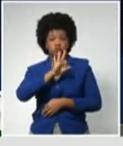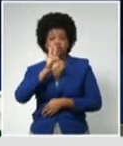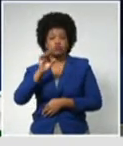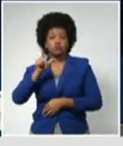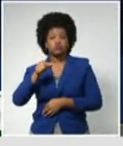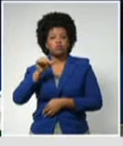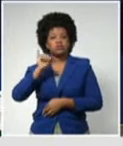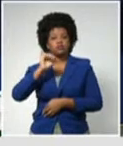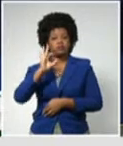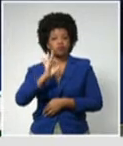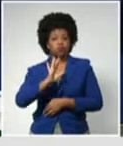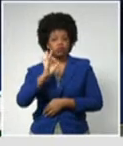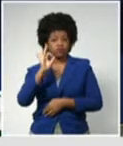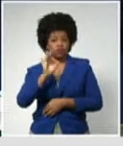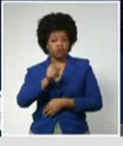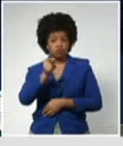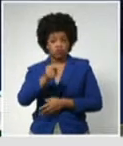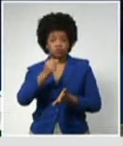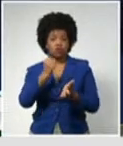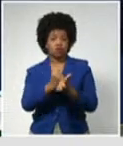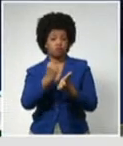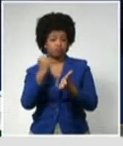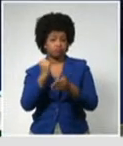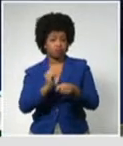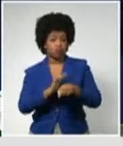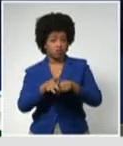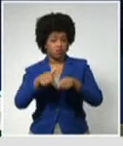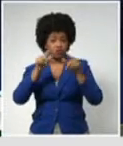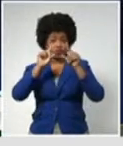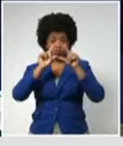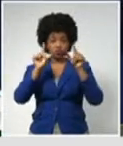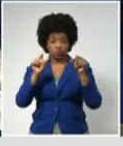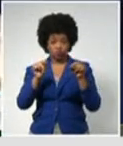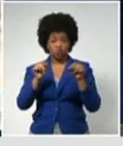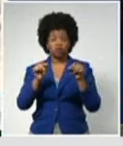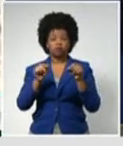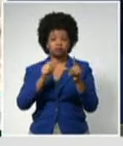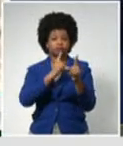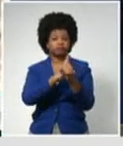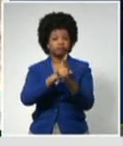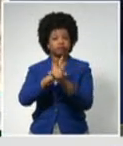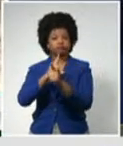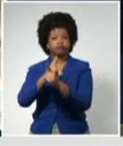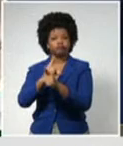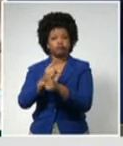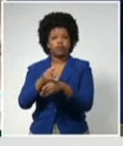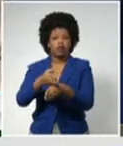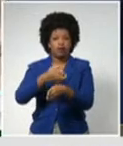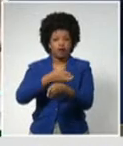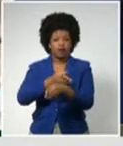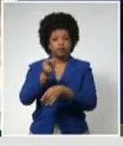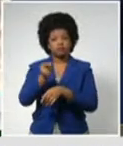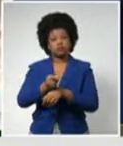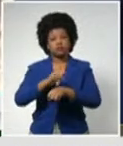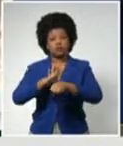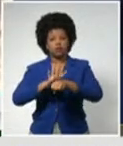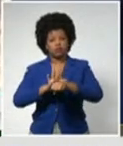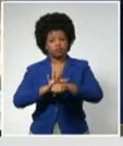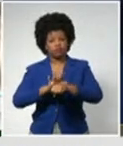88,6% de los casos confirmados en nuestro país han sido contactos de casos positivos